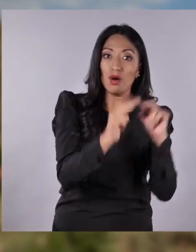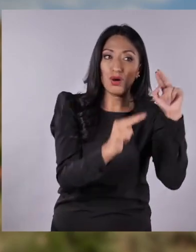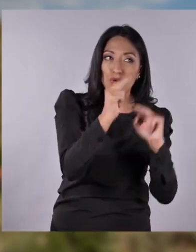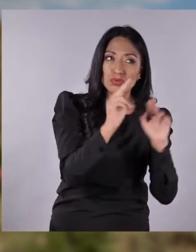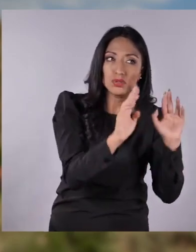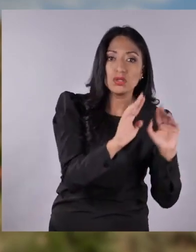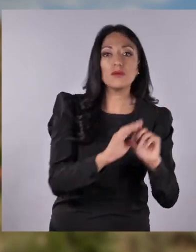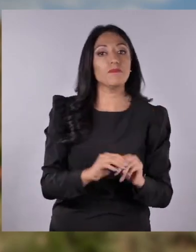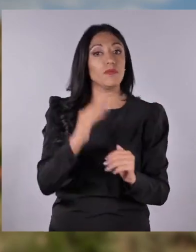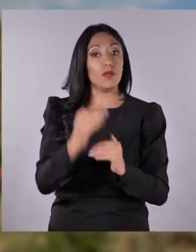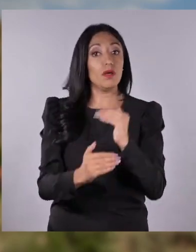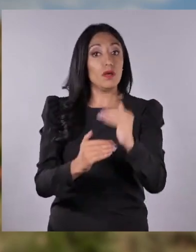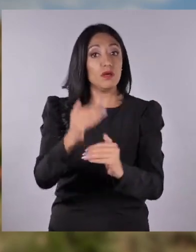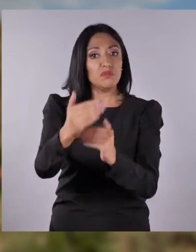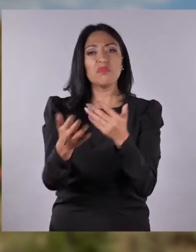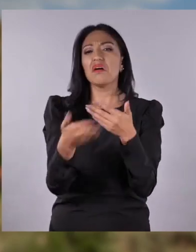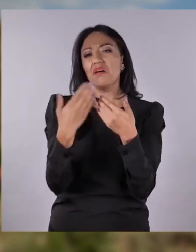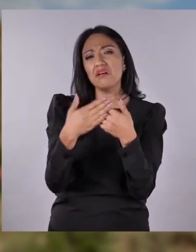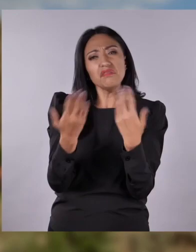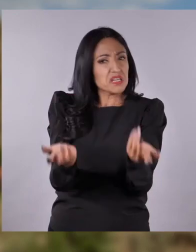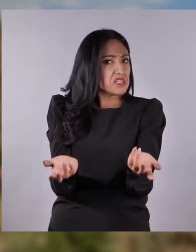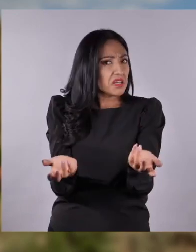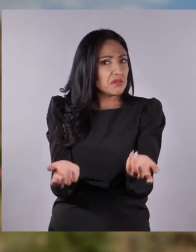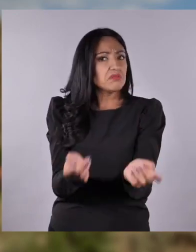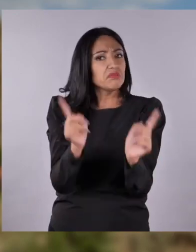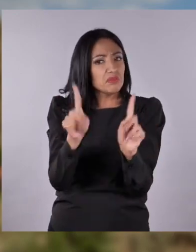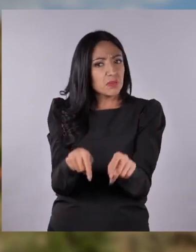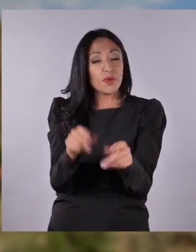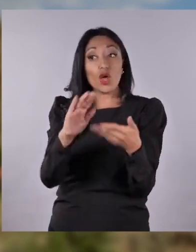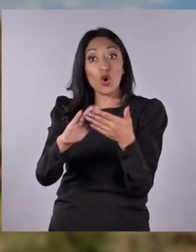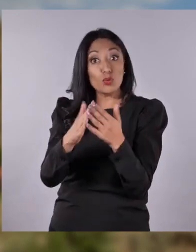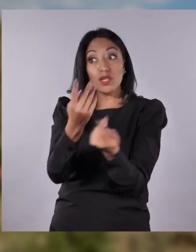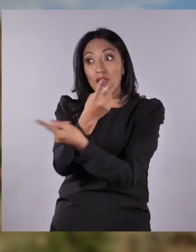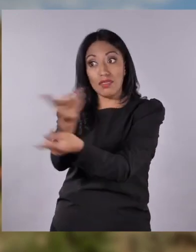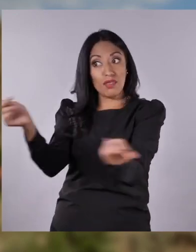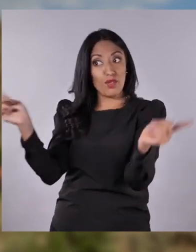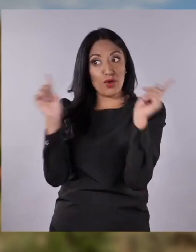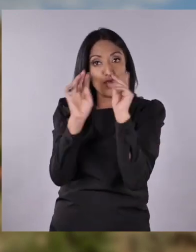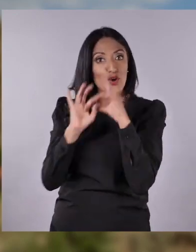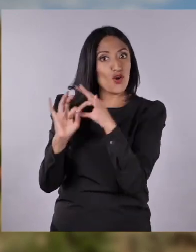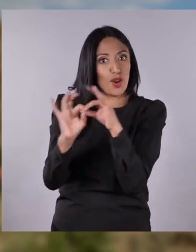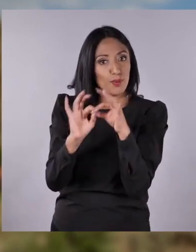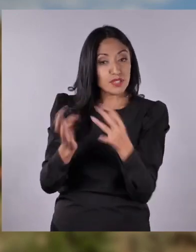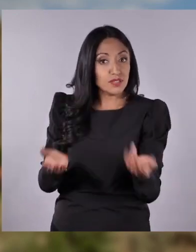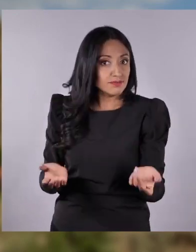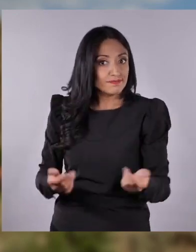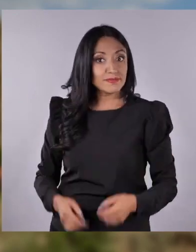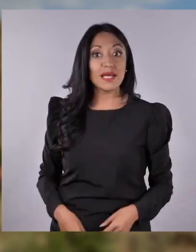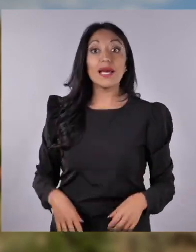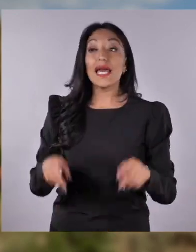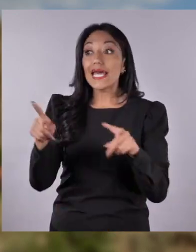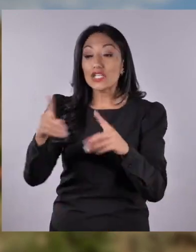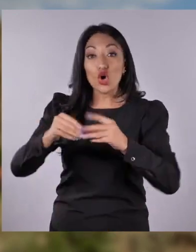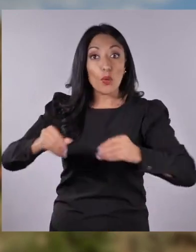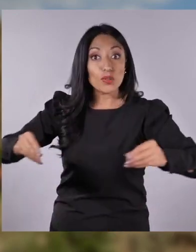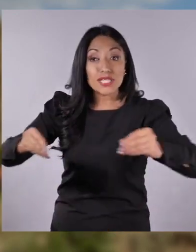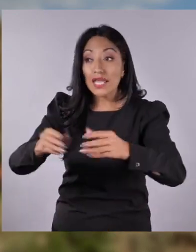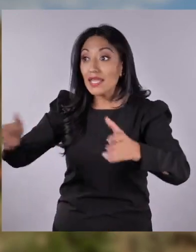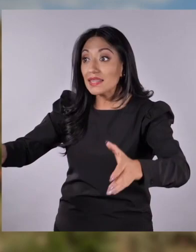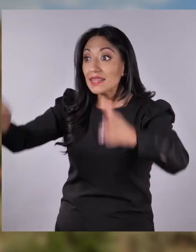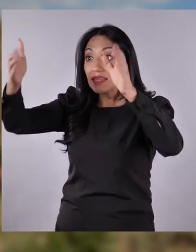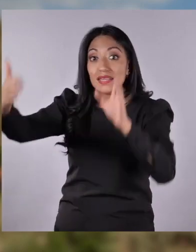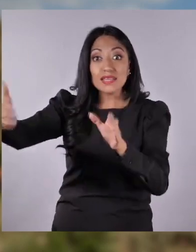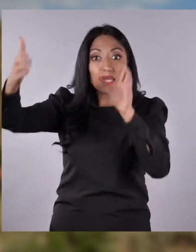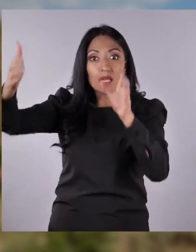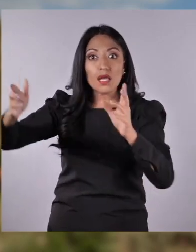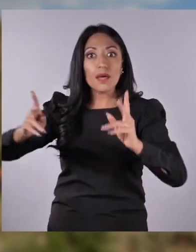para la construcción, es un proceso bastante fácil y que hay que realizar en comunidad. Y por si fuera poco, como está hecha de tierra, es